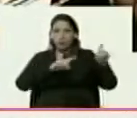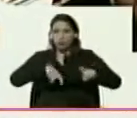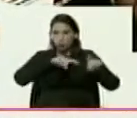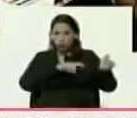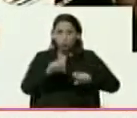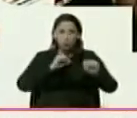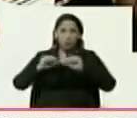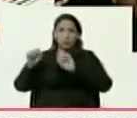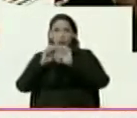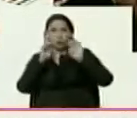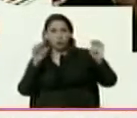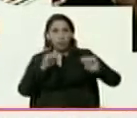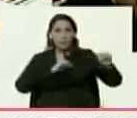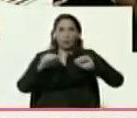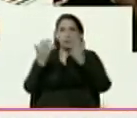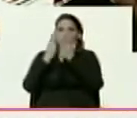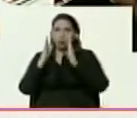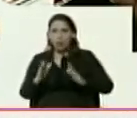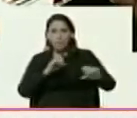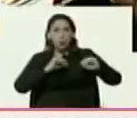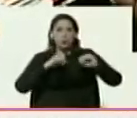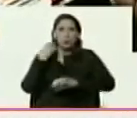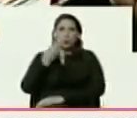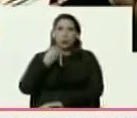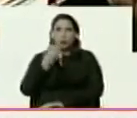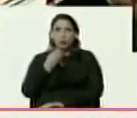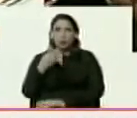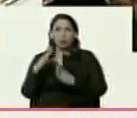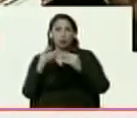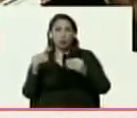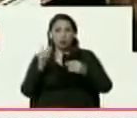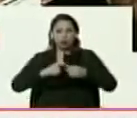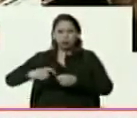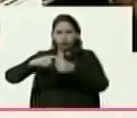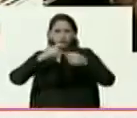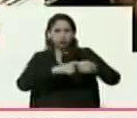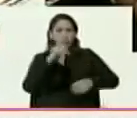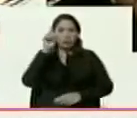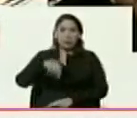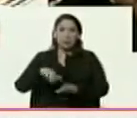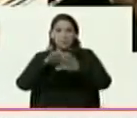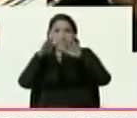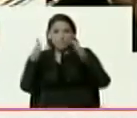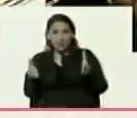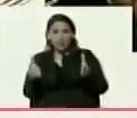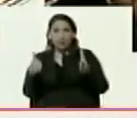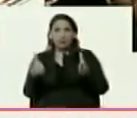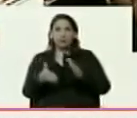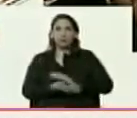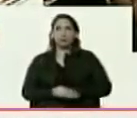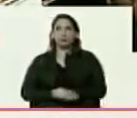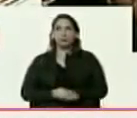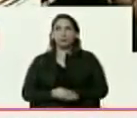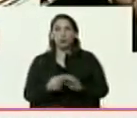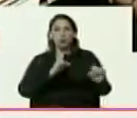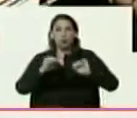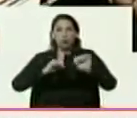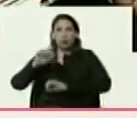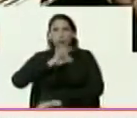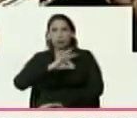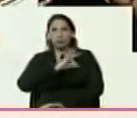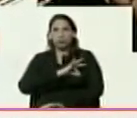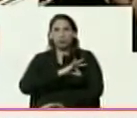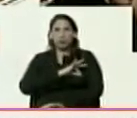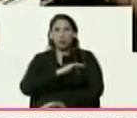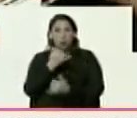movimientos educadores, movimientos estudiantes, movimientos juveniles, todos ellos van a tener su correlato en la mesa de los movimientos sociales.